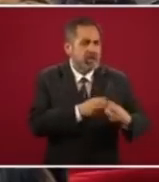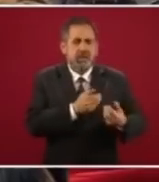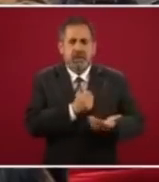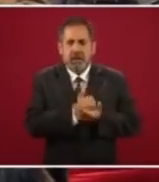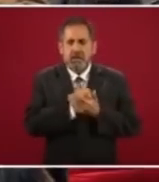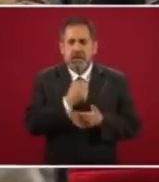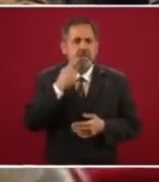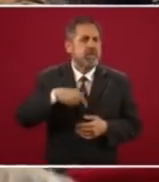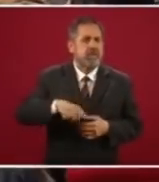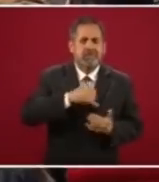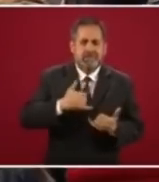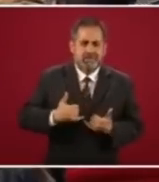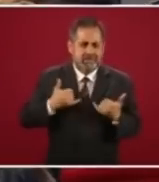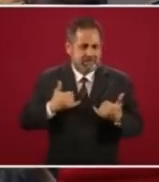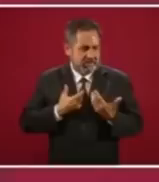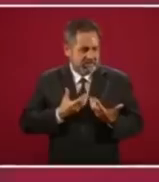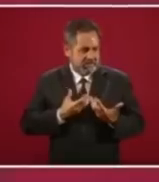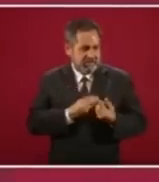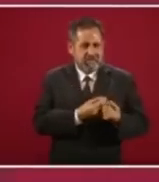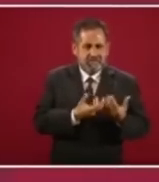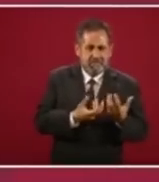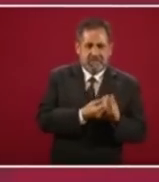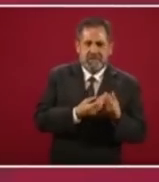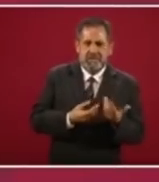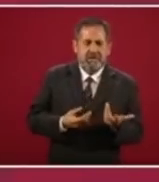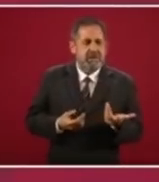a que los jóvenes